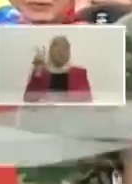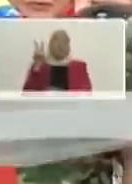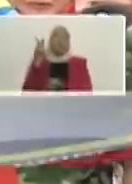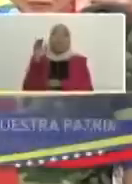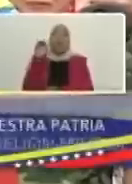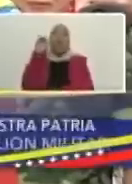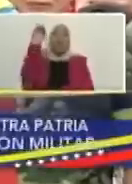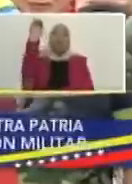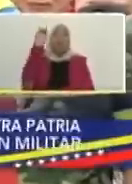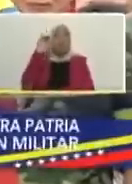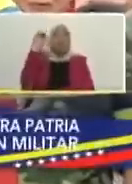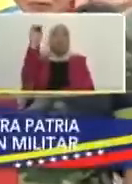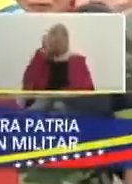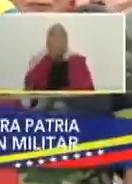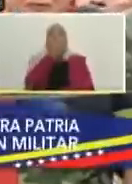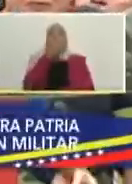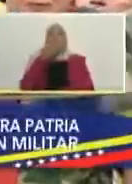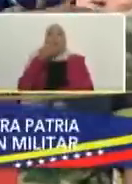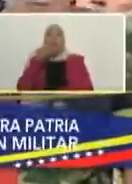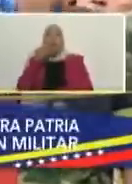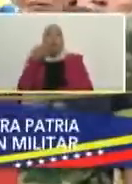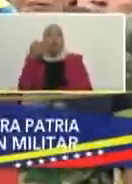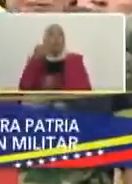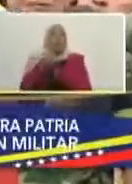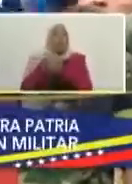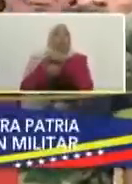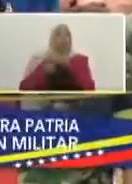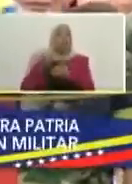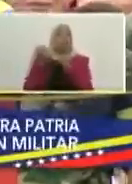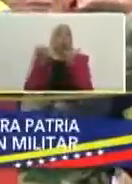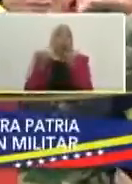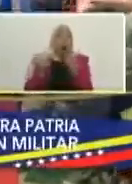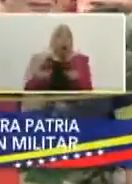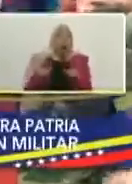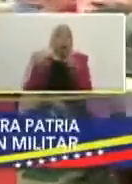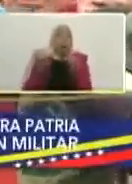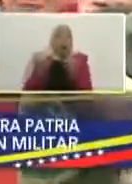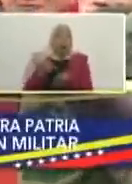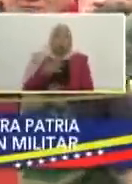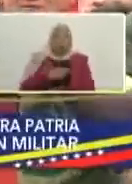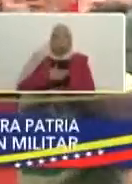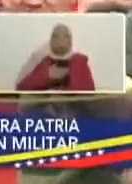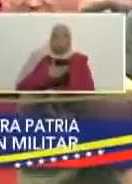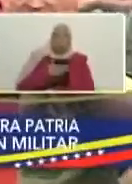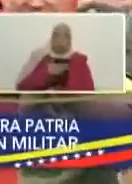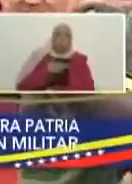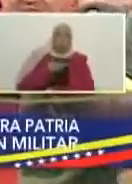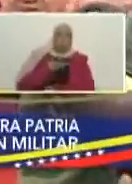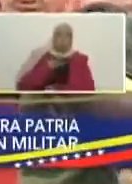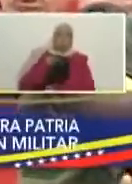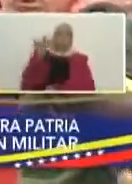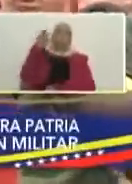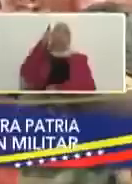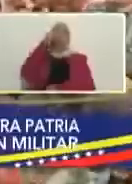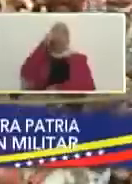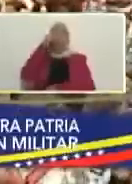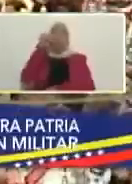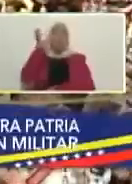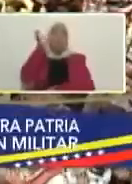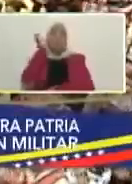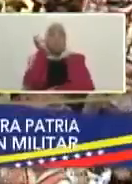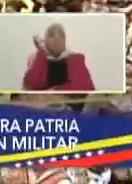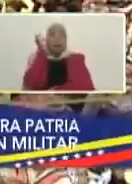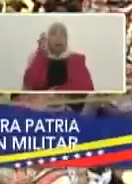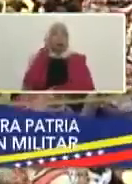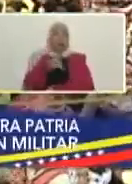encaminará por un camino mejor. Y el por ahora se sembró en el alma de los hombres y las mujeres